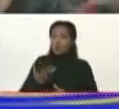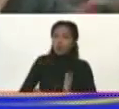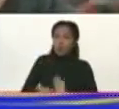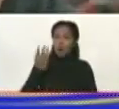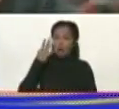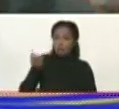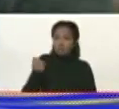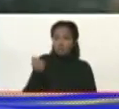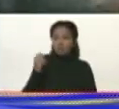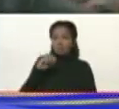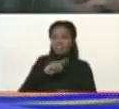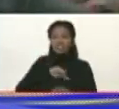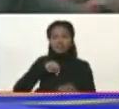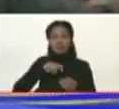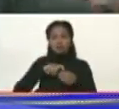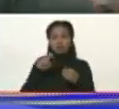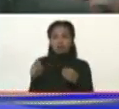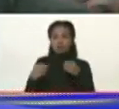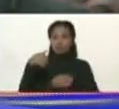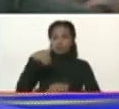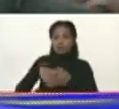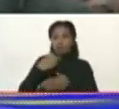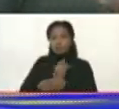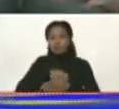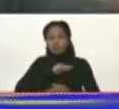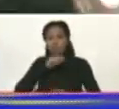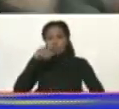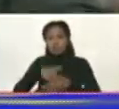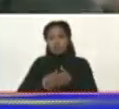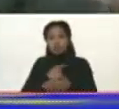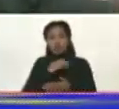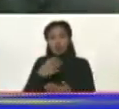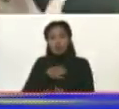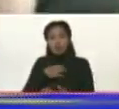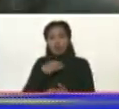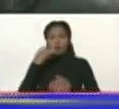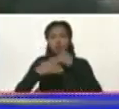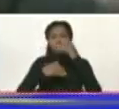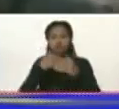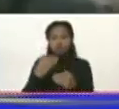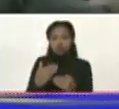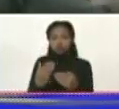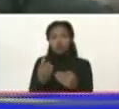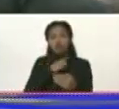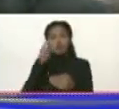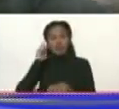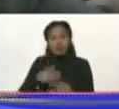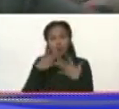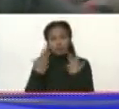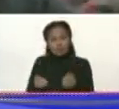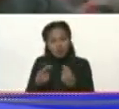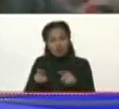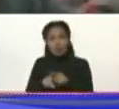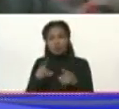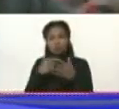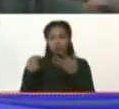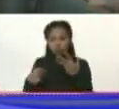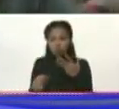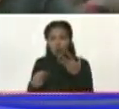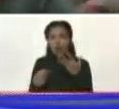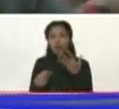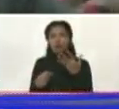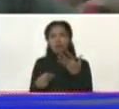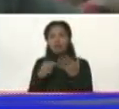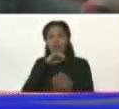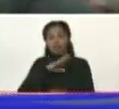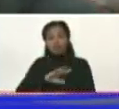la descolonización, la colonialidad del poder, no vamos a poder trascender. Para trascender debemos entender todos estos elementos. Y